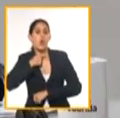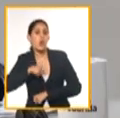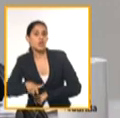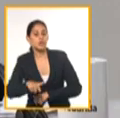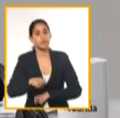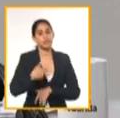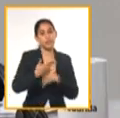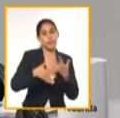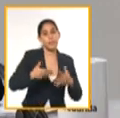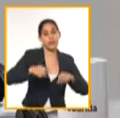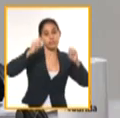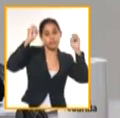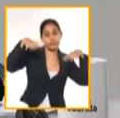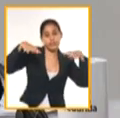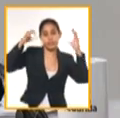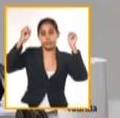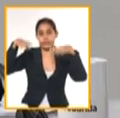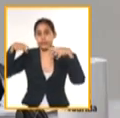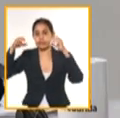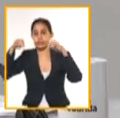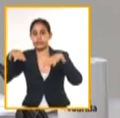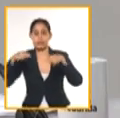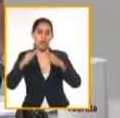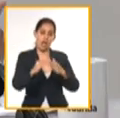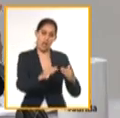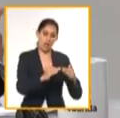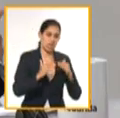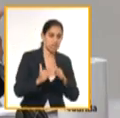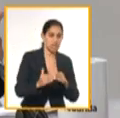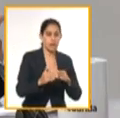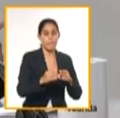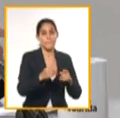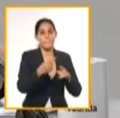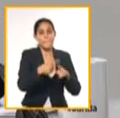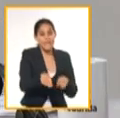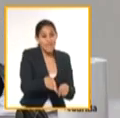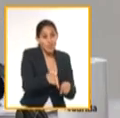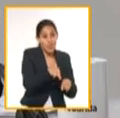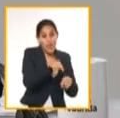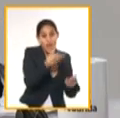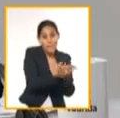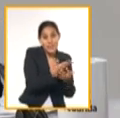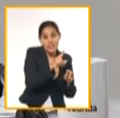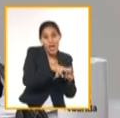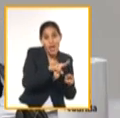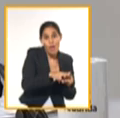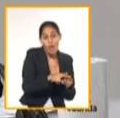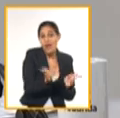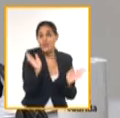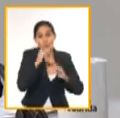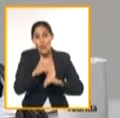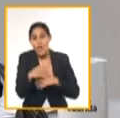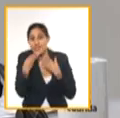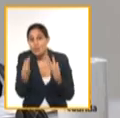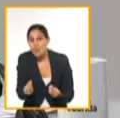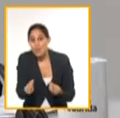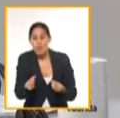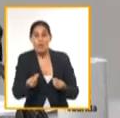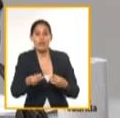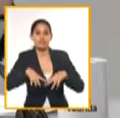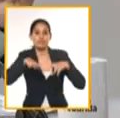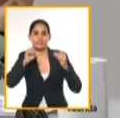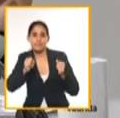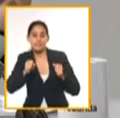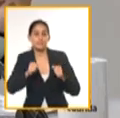o energía en las casas, en los barrios, y no las hay en la fuente de abasto. Y a veces entonces, sin tener energía en la casa, le llega